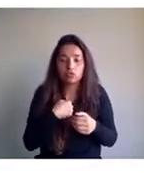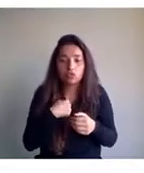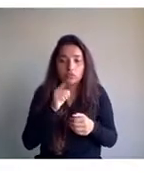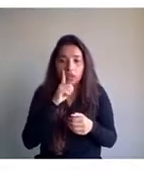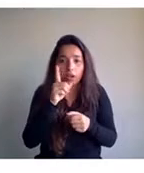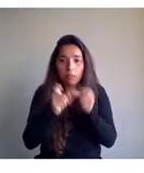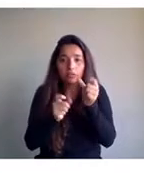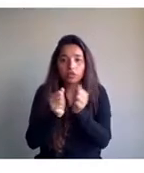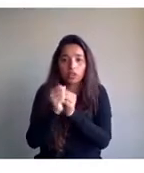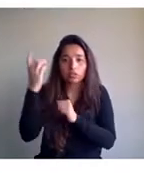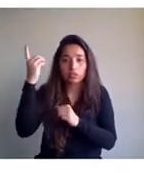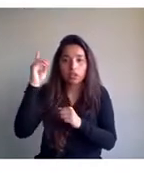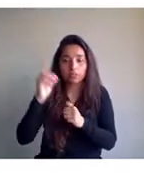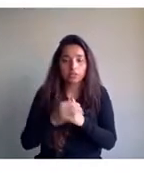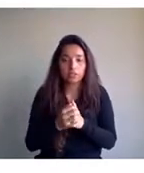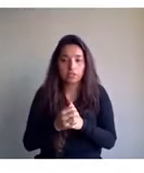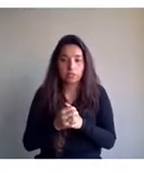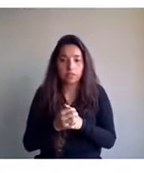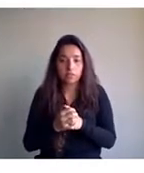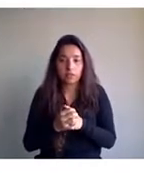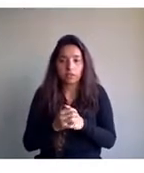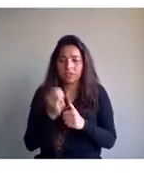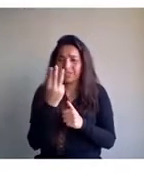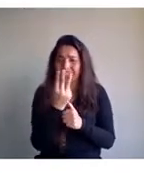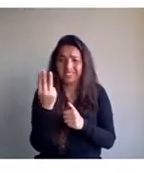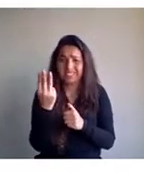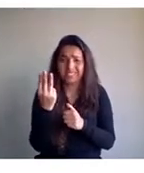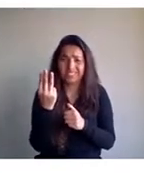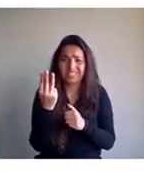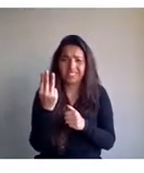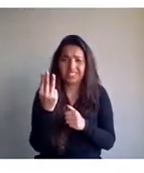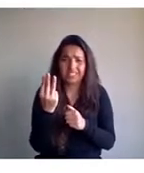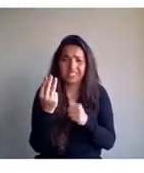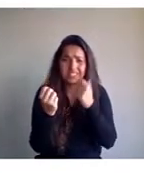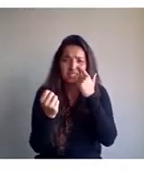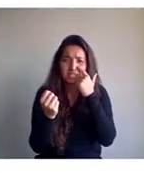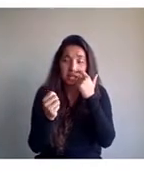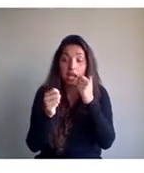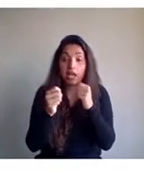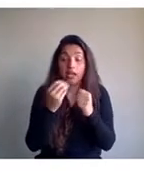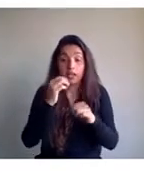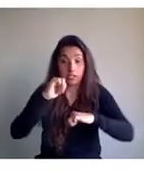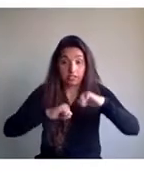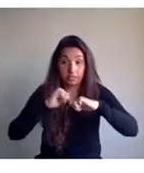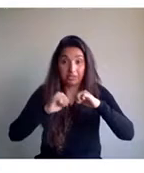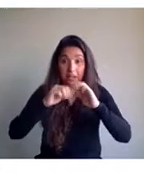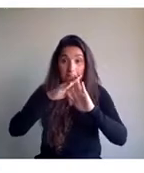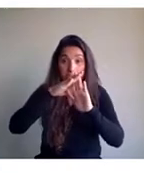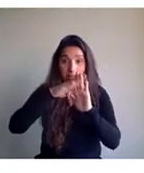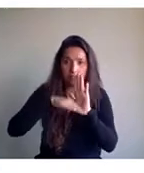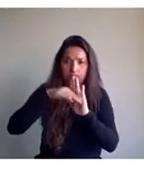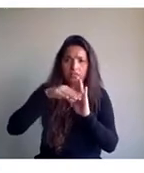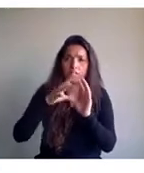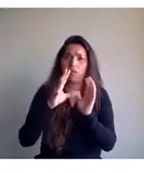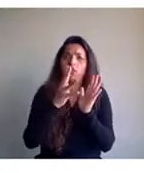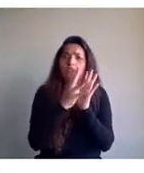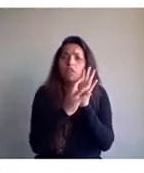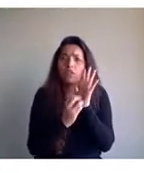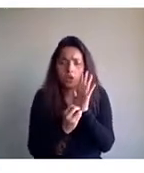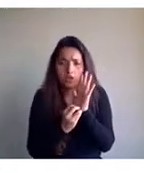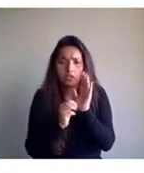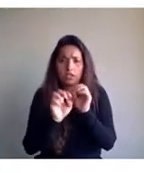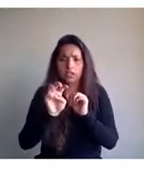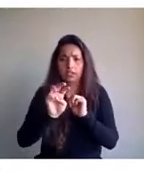del producto interno bruto de la economía es decir se está perdiendo del 3 al 7 por ciento pública por conecta la